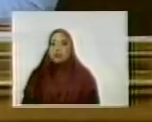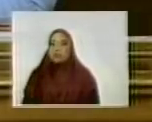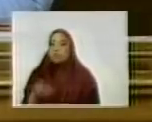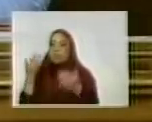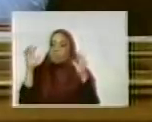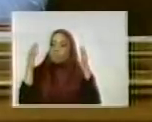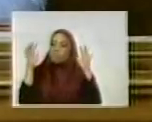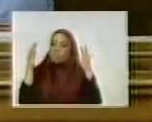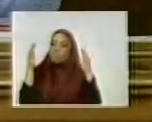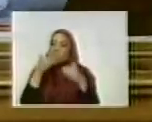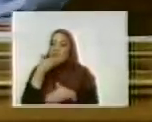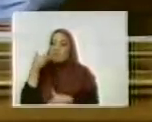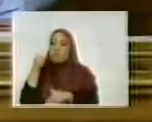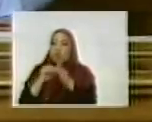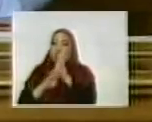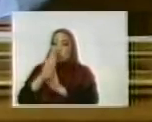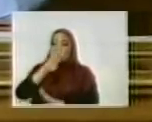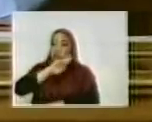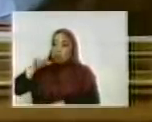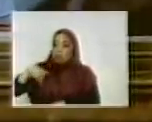Y